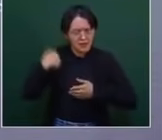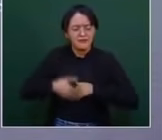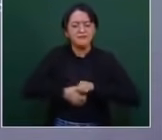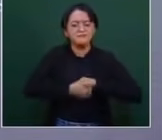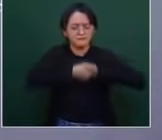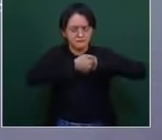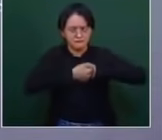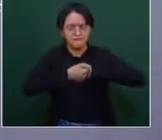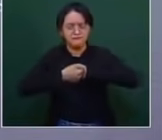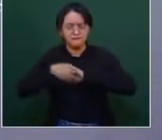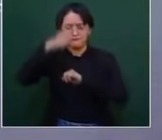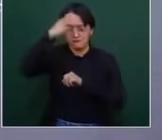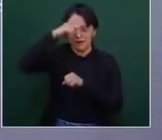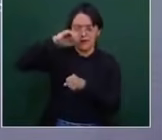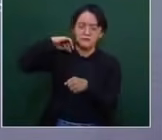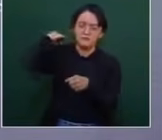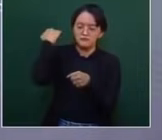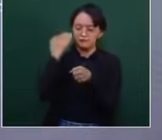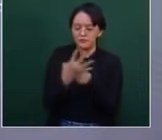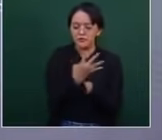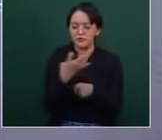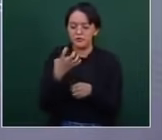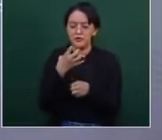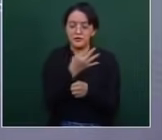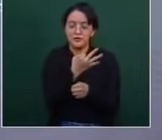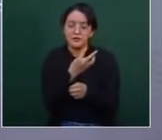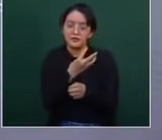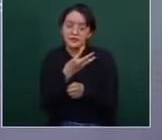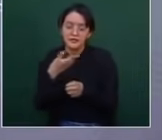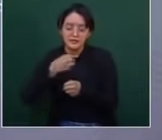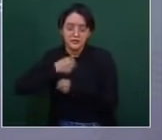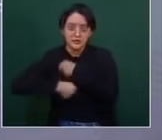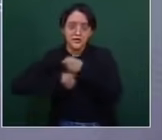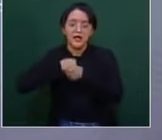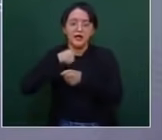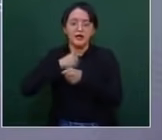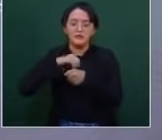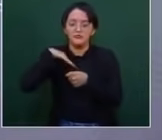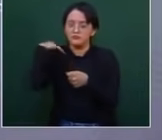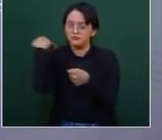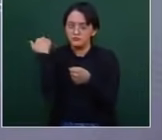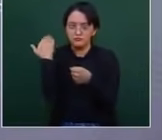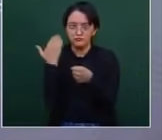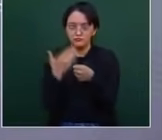para poner fin a los 300 años de dominación colonial.